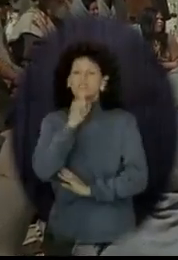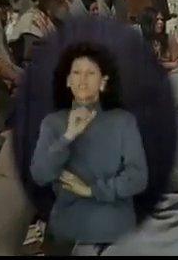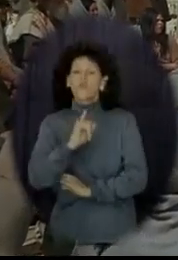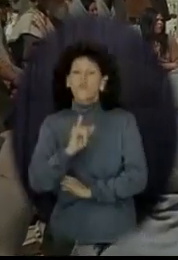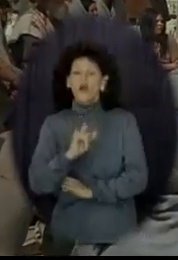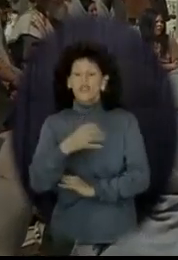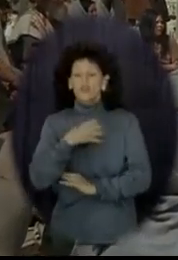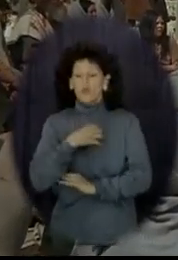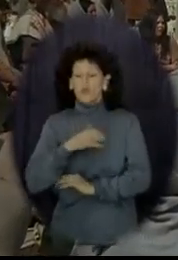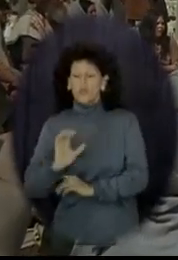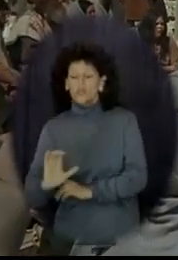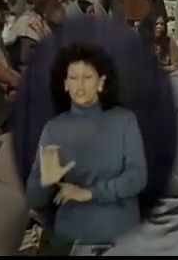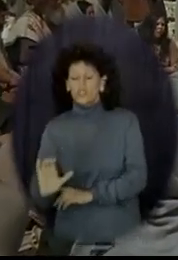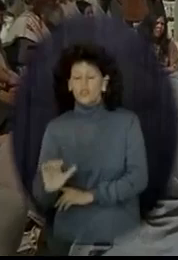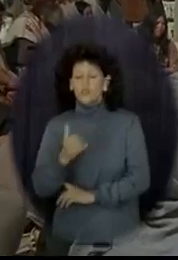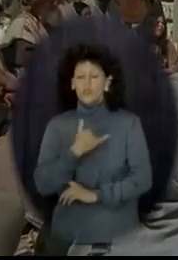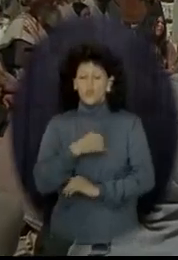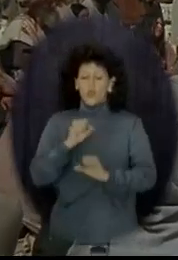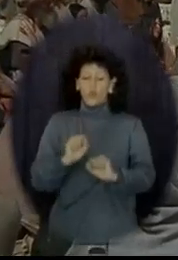de Dios.